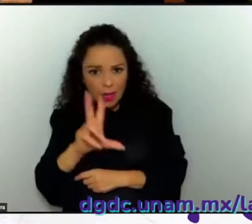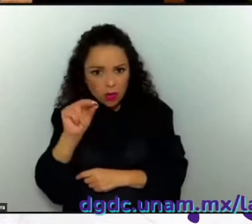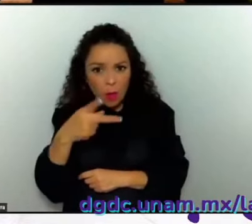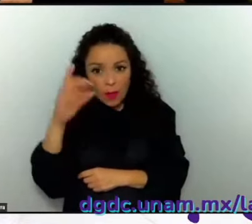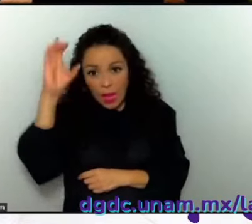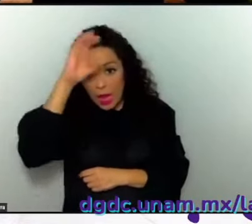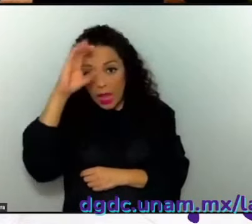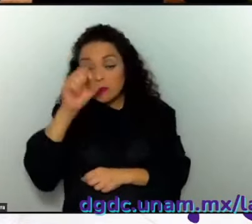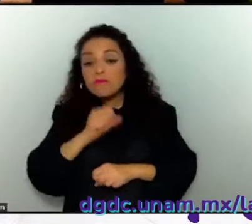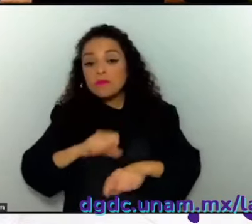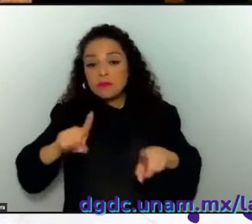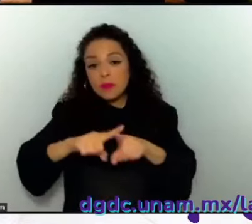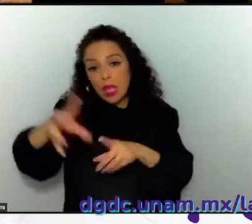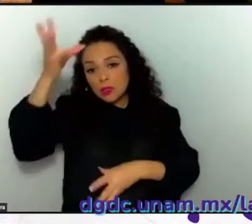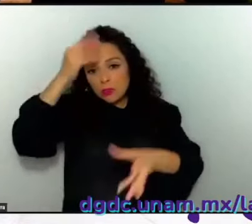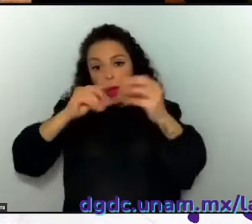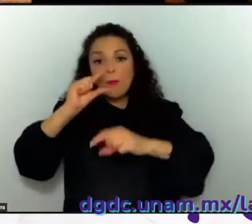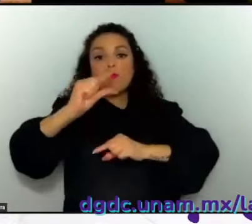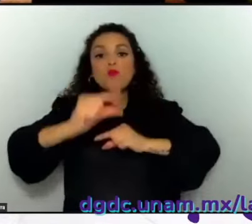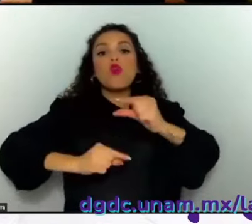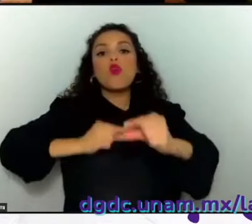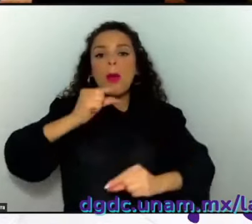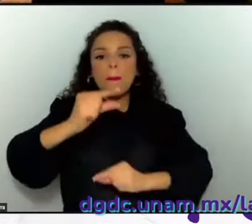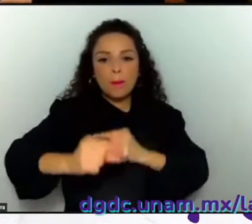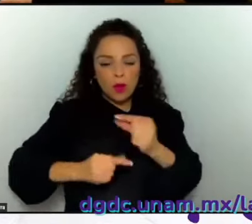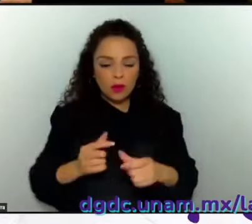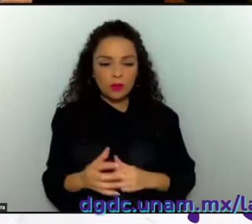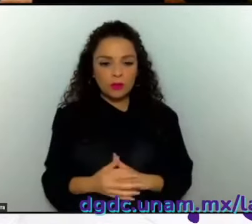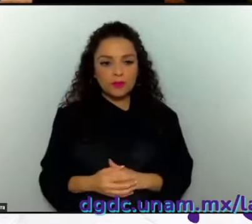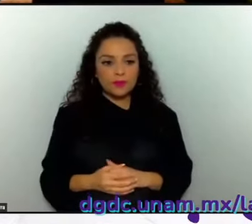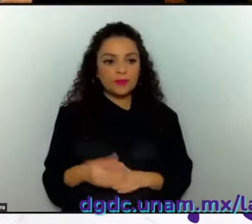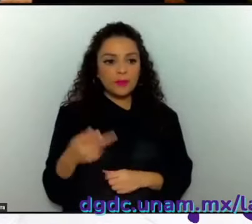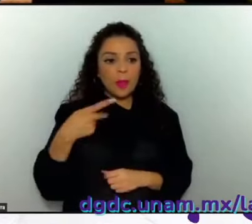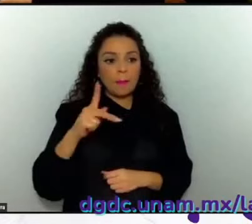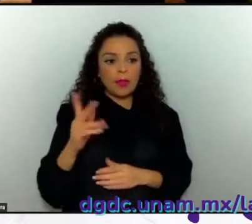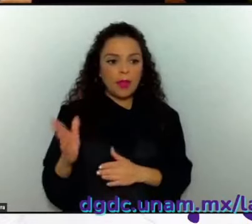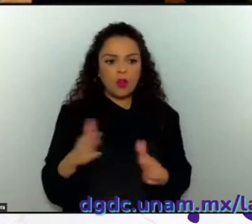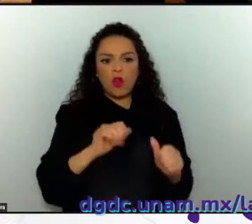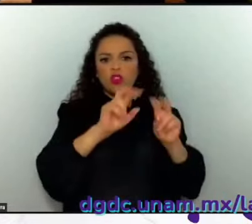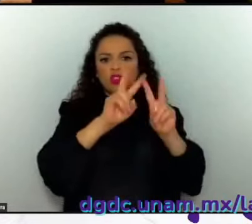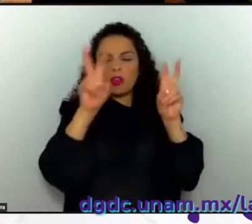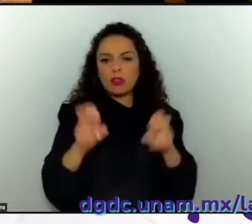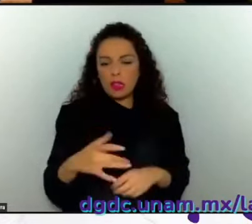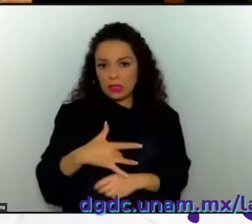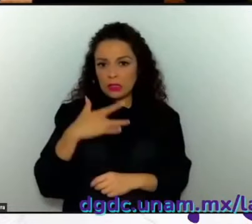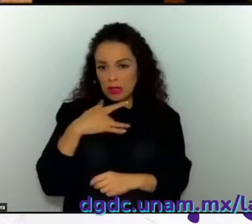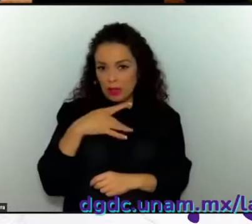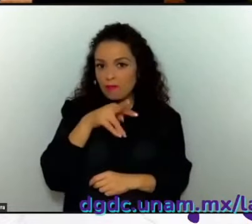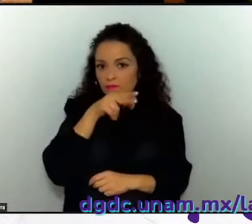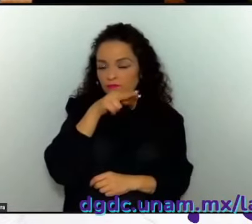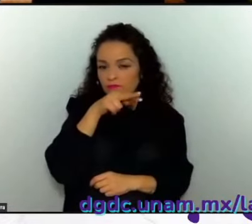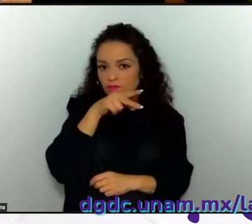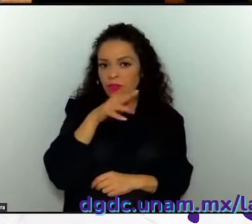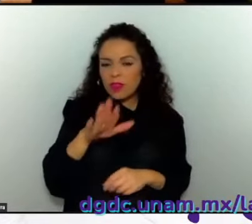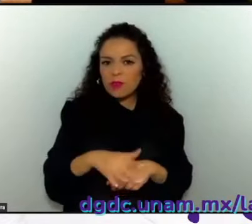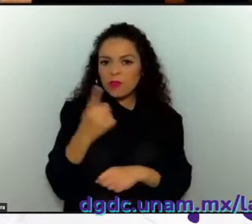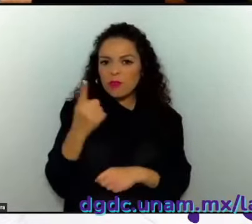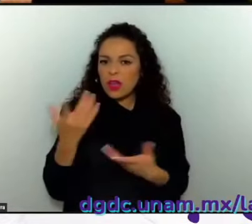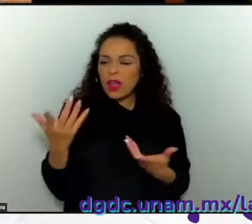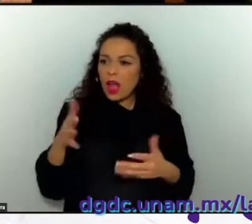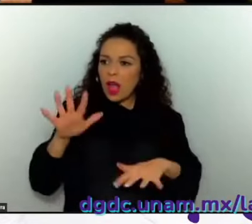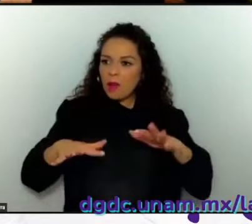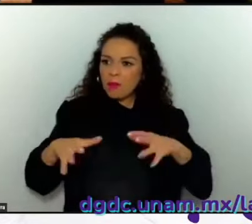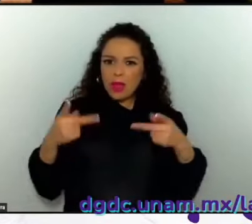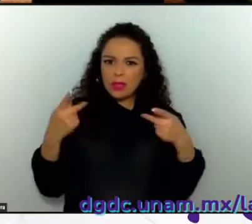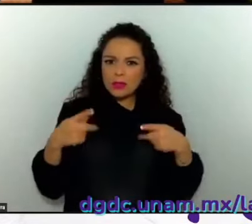aprendiendo poco a poco, ¿no? Pero por otro lado, en un lado de preocupación, me ha llamado mucho la atención estas enormes resistencias que hay de